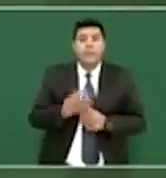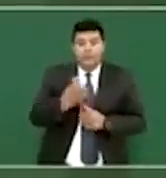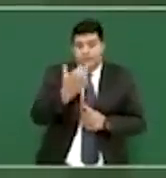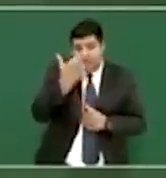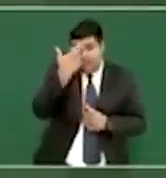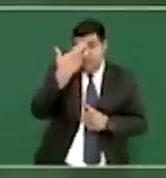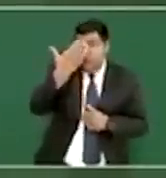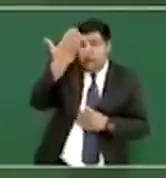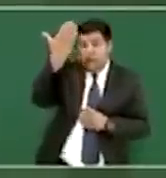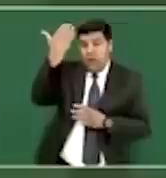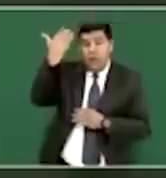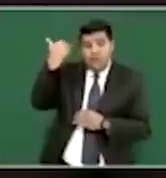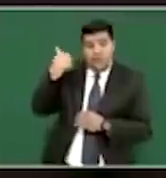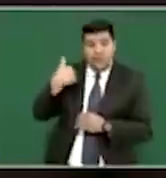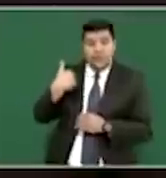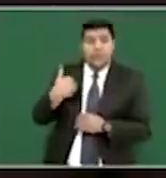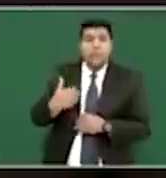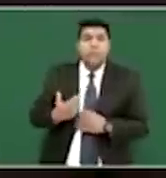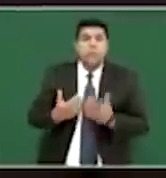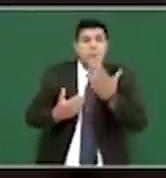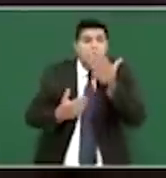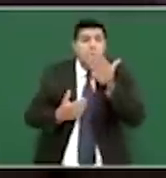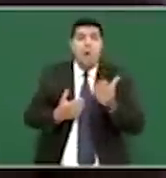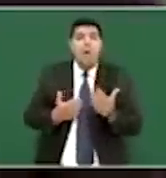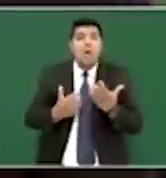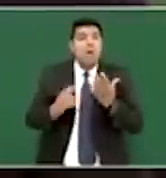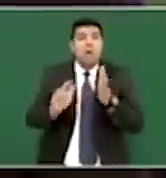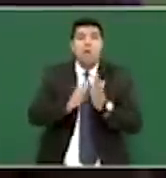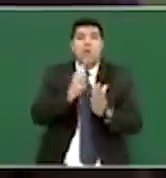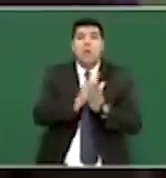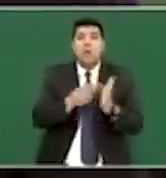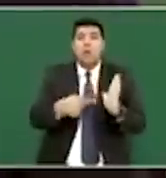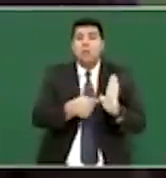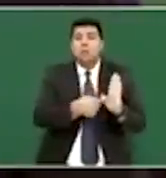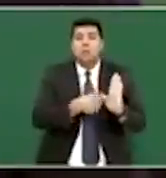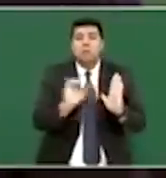propósito no había marco legal